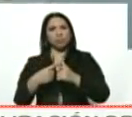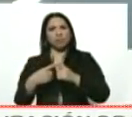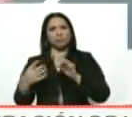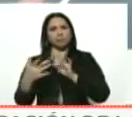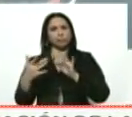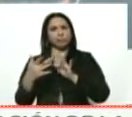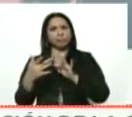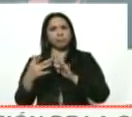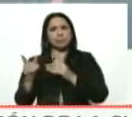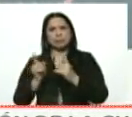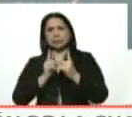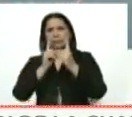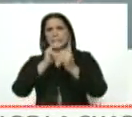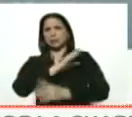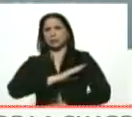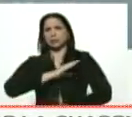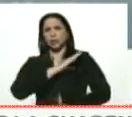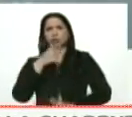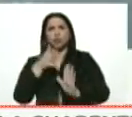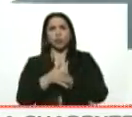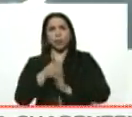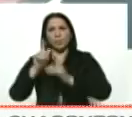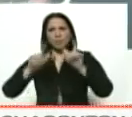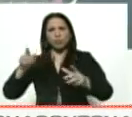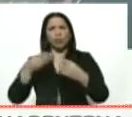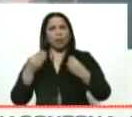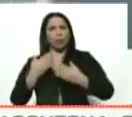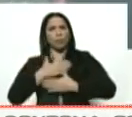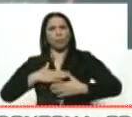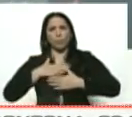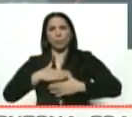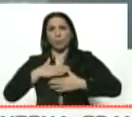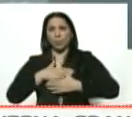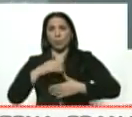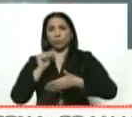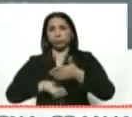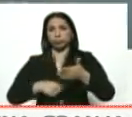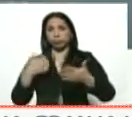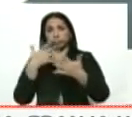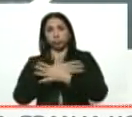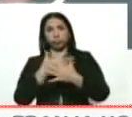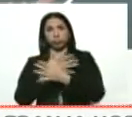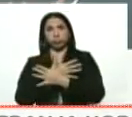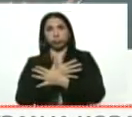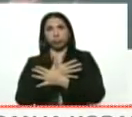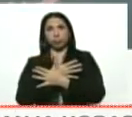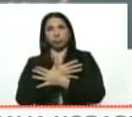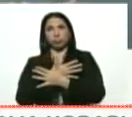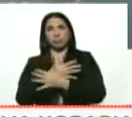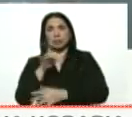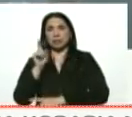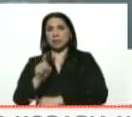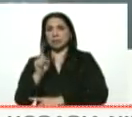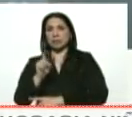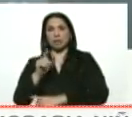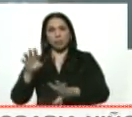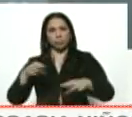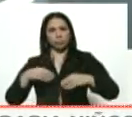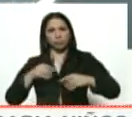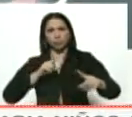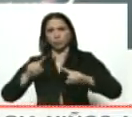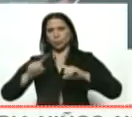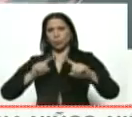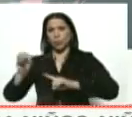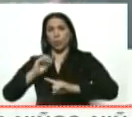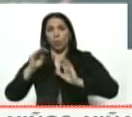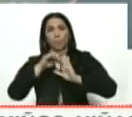haciendo seguimiento sobre la evolución de estos casos y sin duda de ser necesario que se tomen acciones o